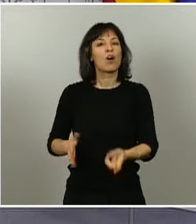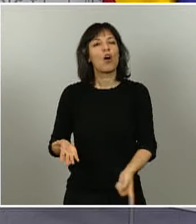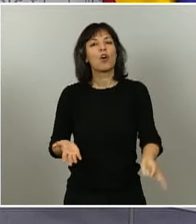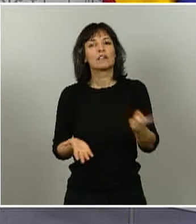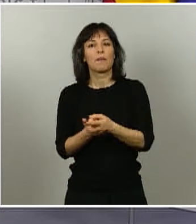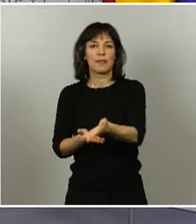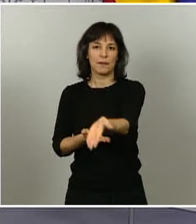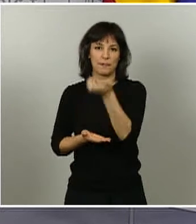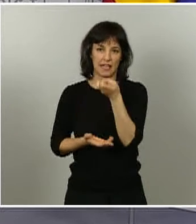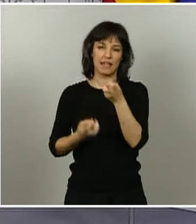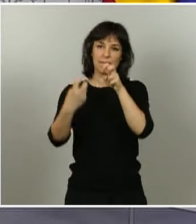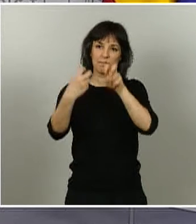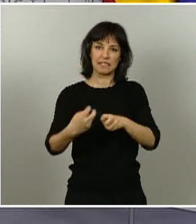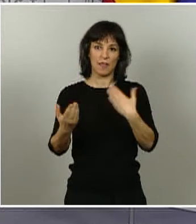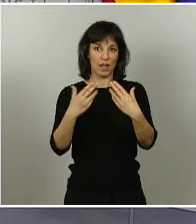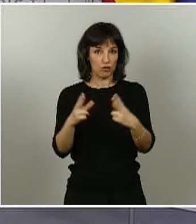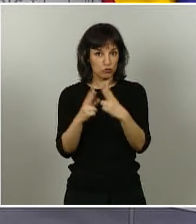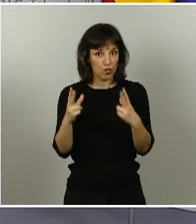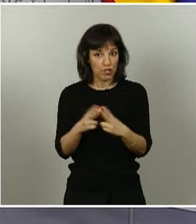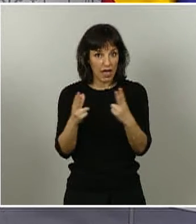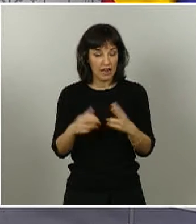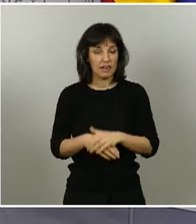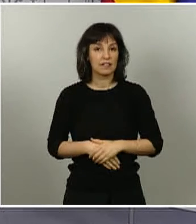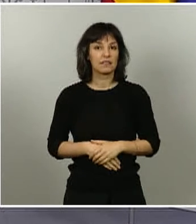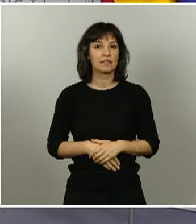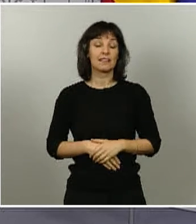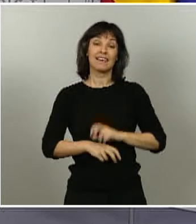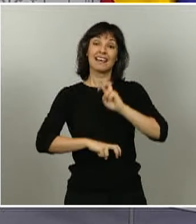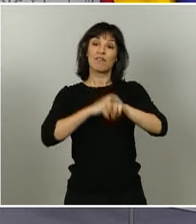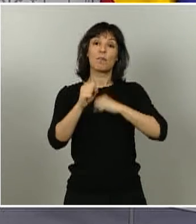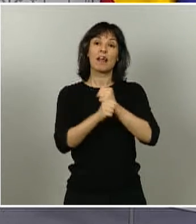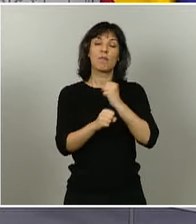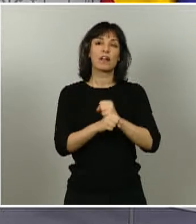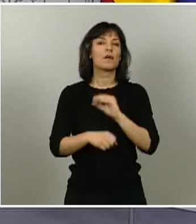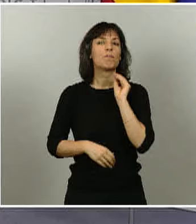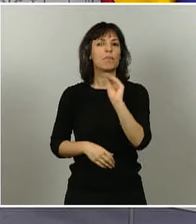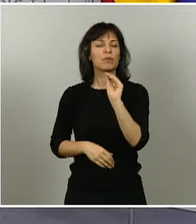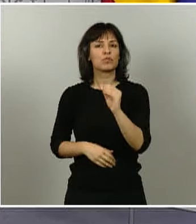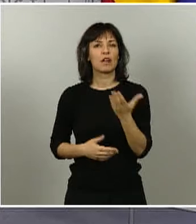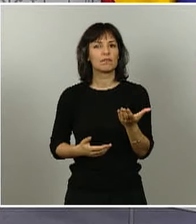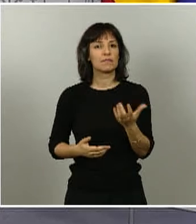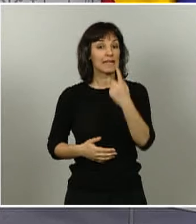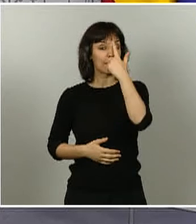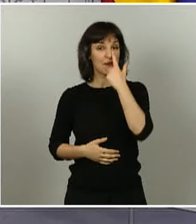diálogo social? Y por la reforma laboral, ¿en qué medida ha podido perjudicar la imagen de España en Europa el acuerdo